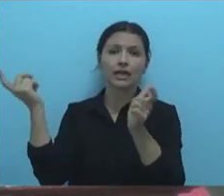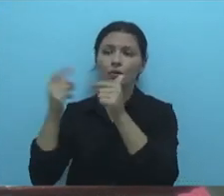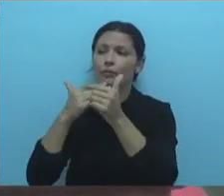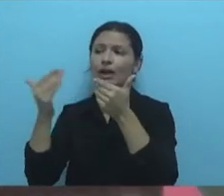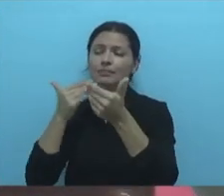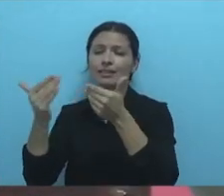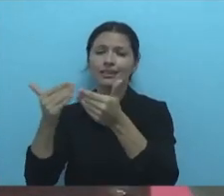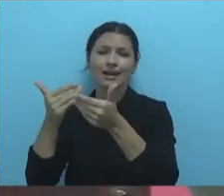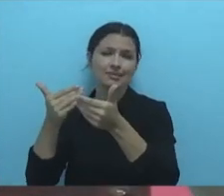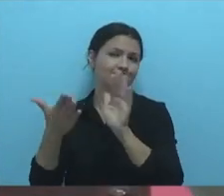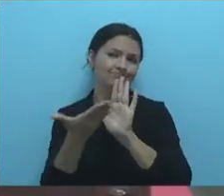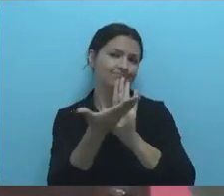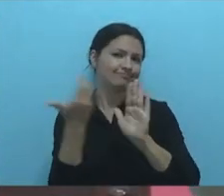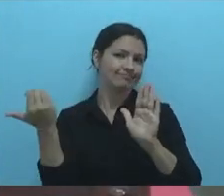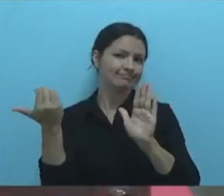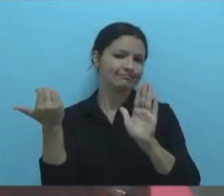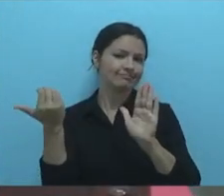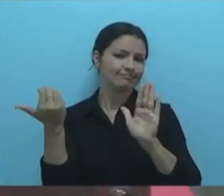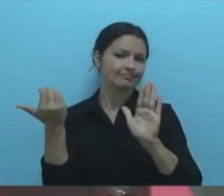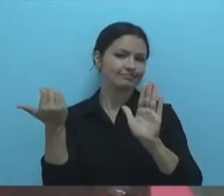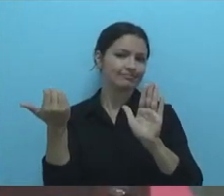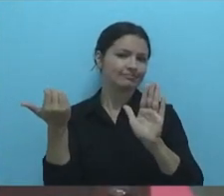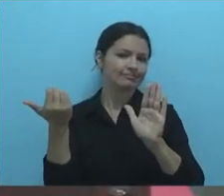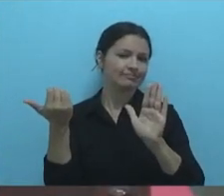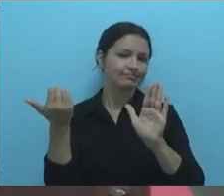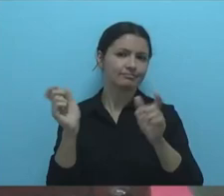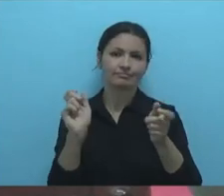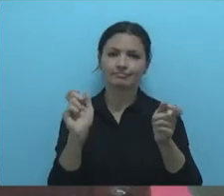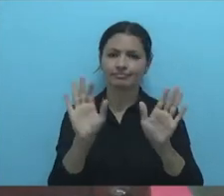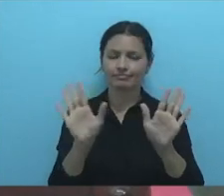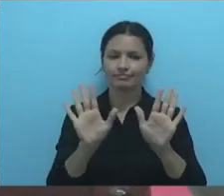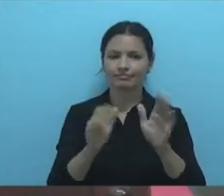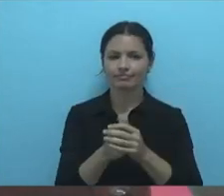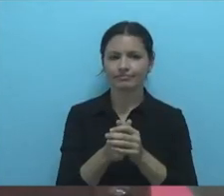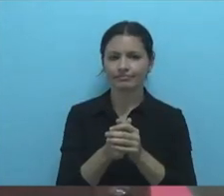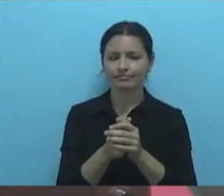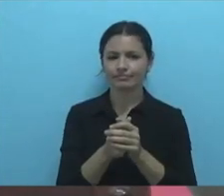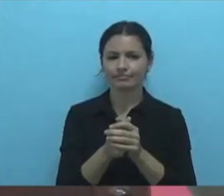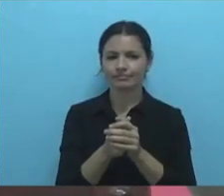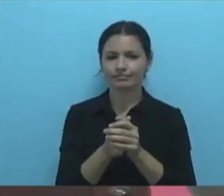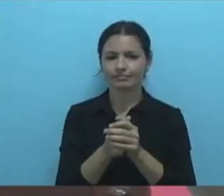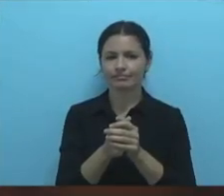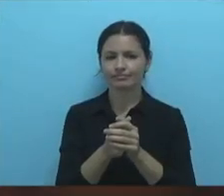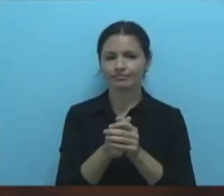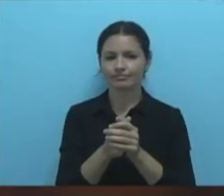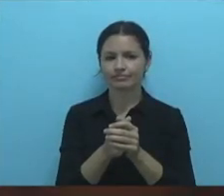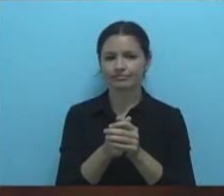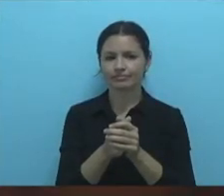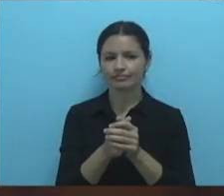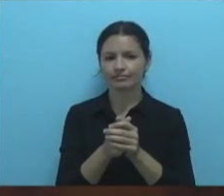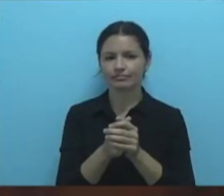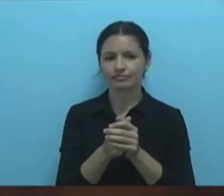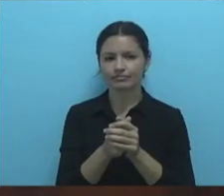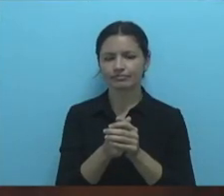labor parlamentaria no forma parte del orden el día de hoy Así que sí sí pero el Word parlamentario quedamos que estaba